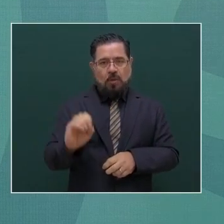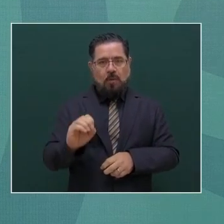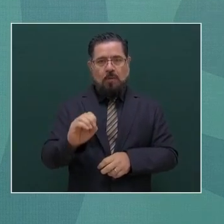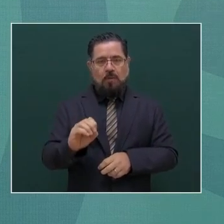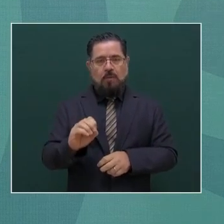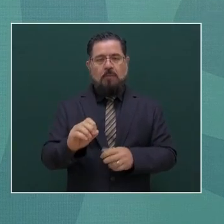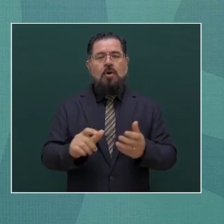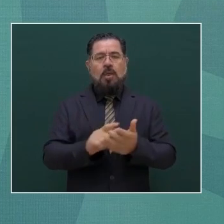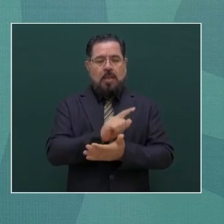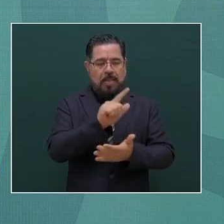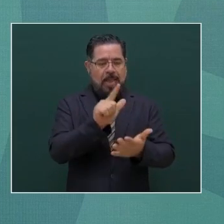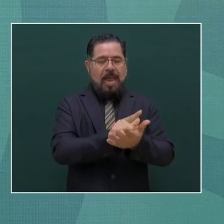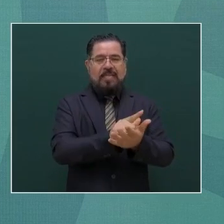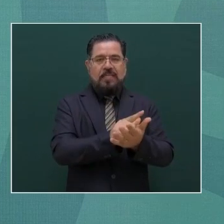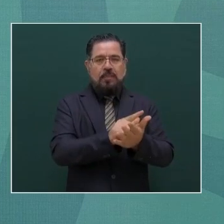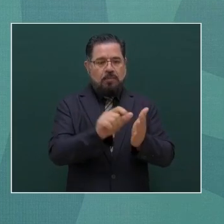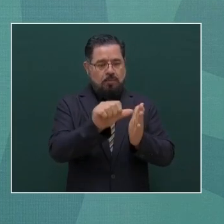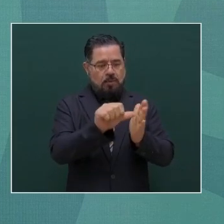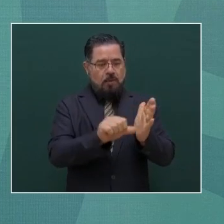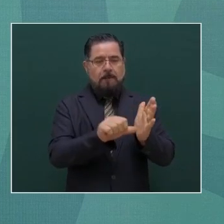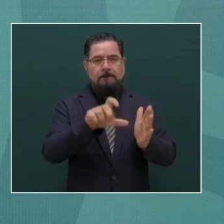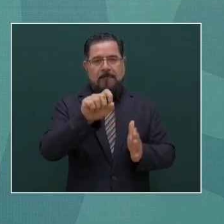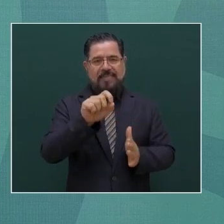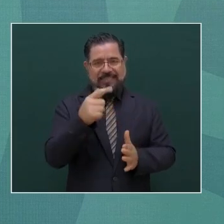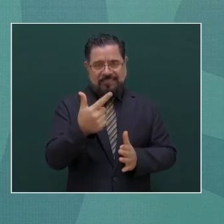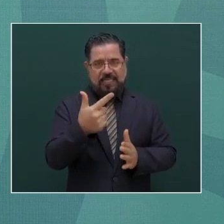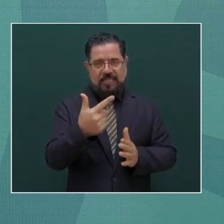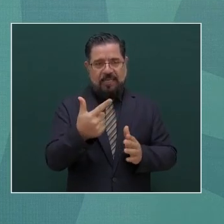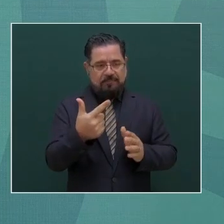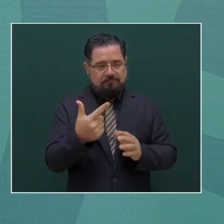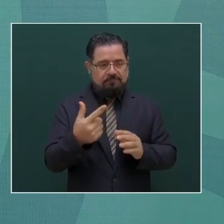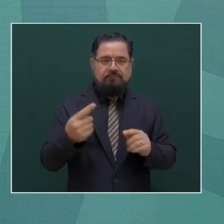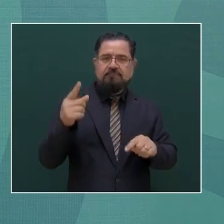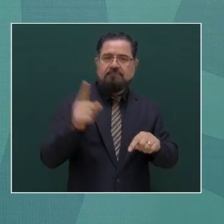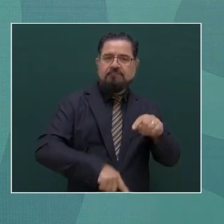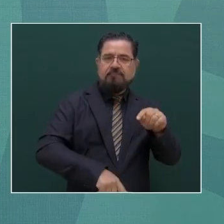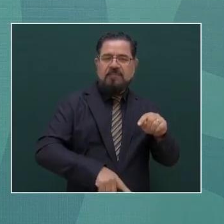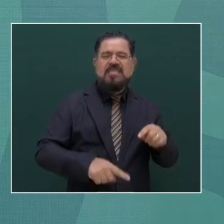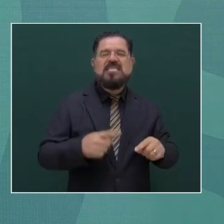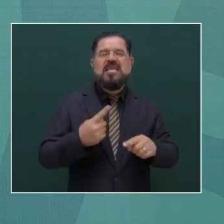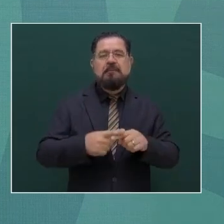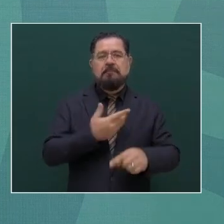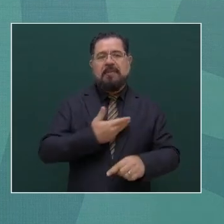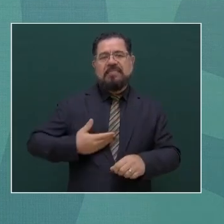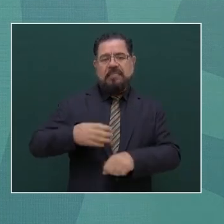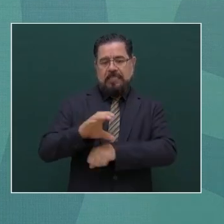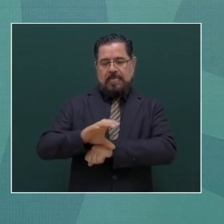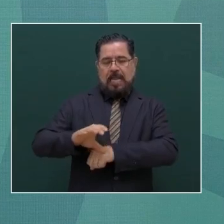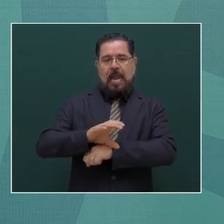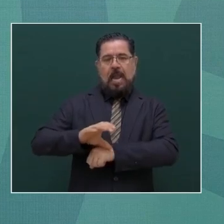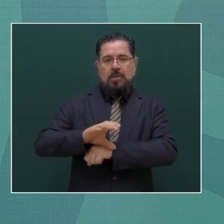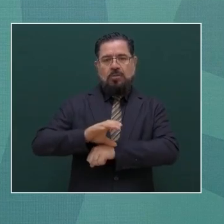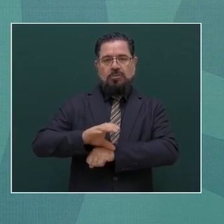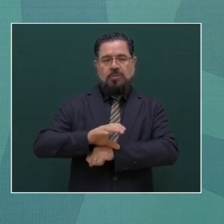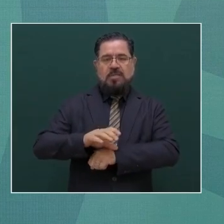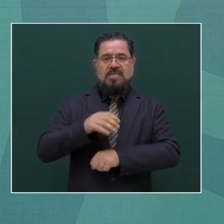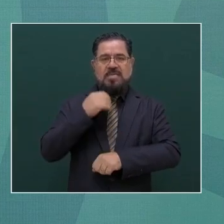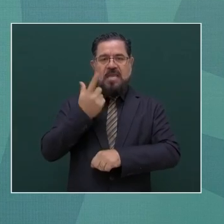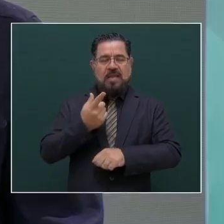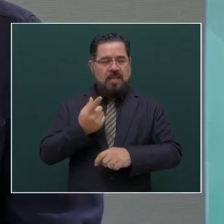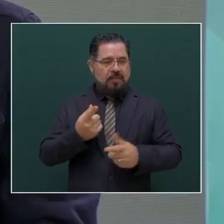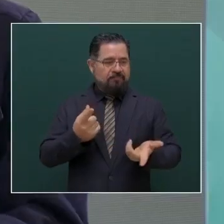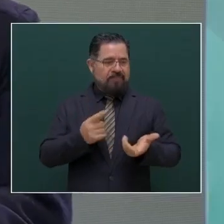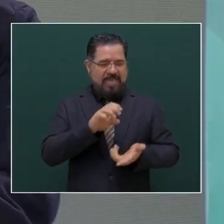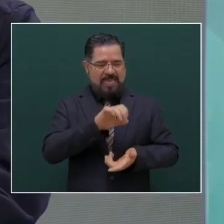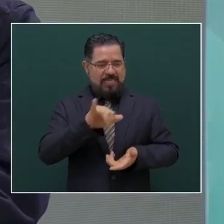reformaron el artículo 27 Salinas para poner las tierras ejidales al mercado